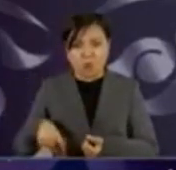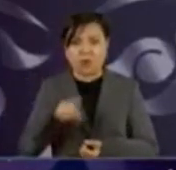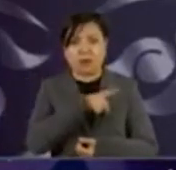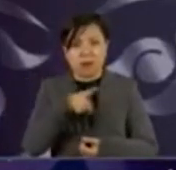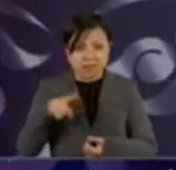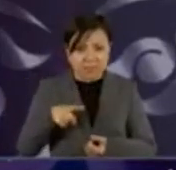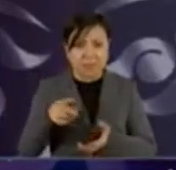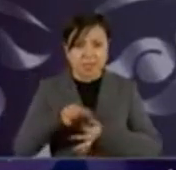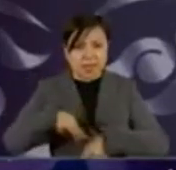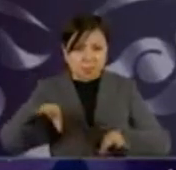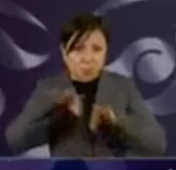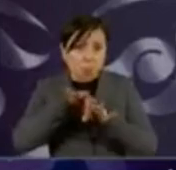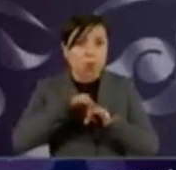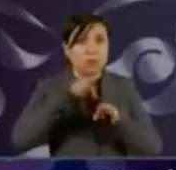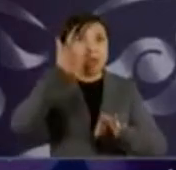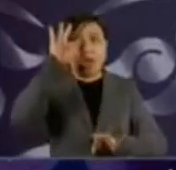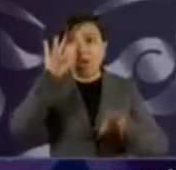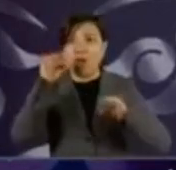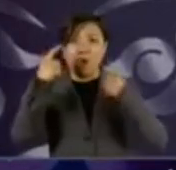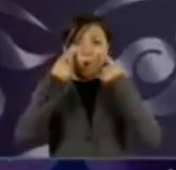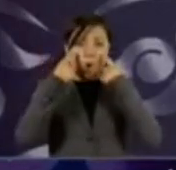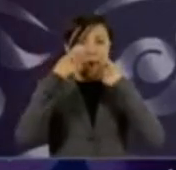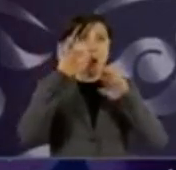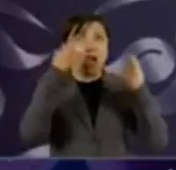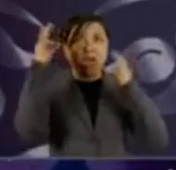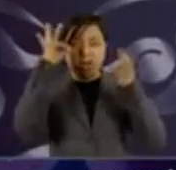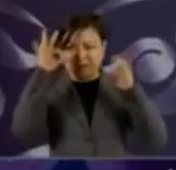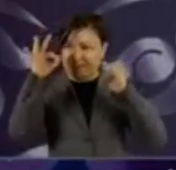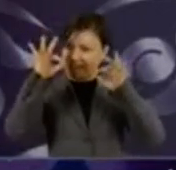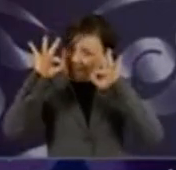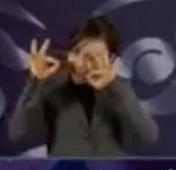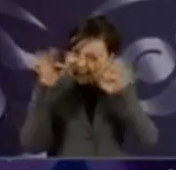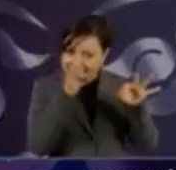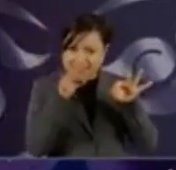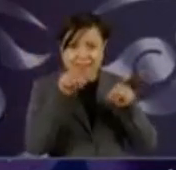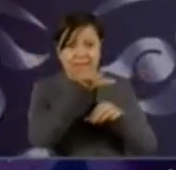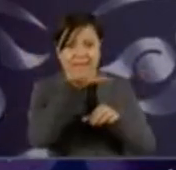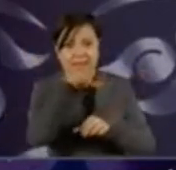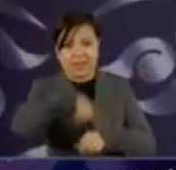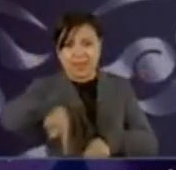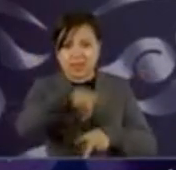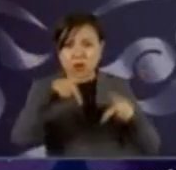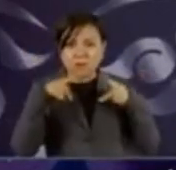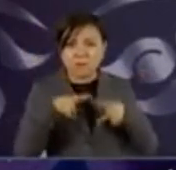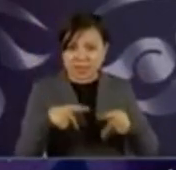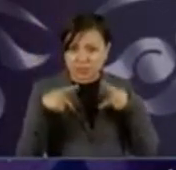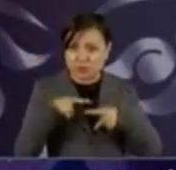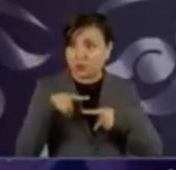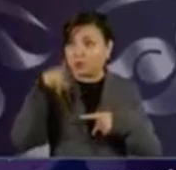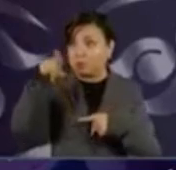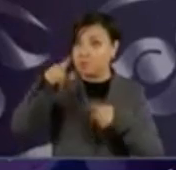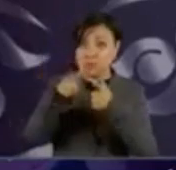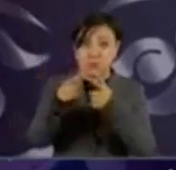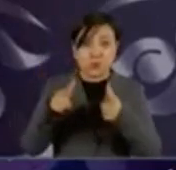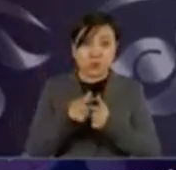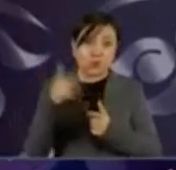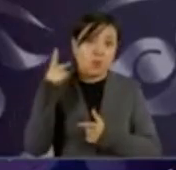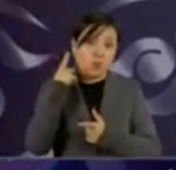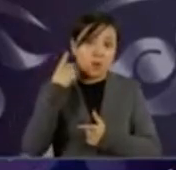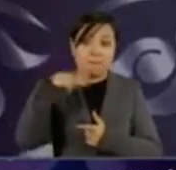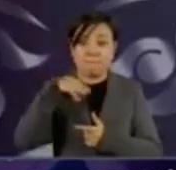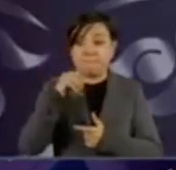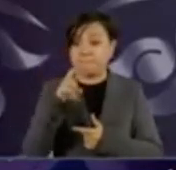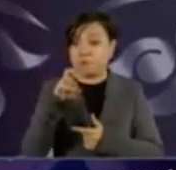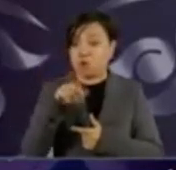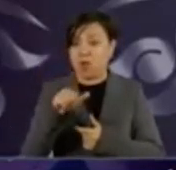los intereses de la gente. Presumen muchas cosas ustedes en Morena, pero realmente no ayudan a la